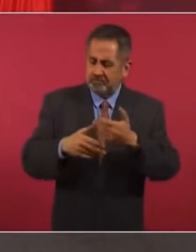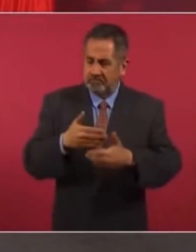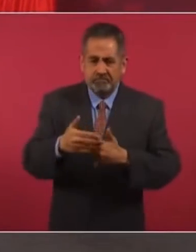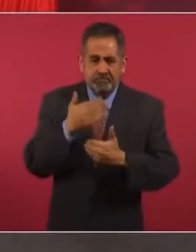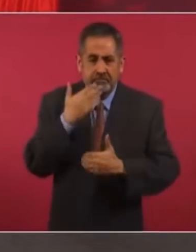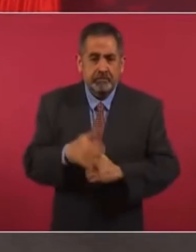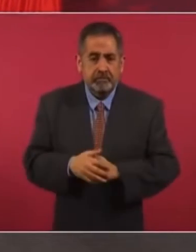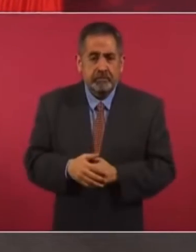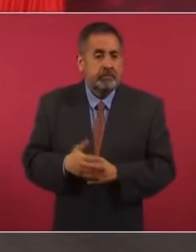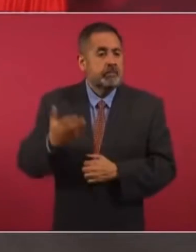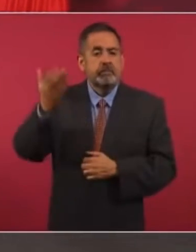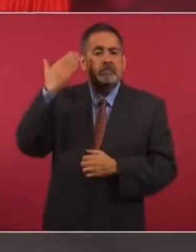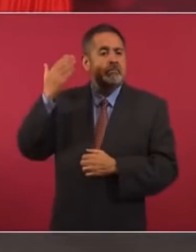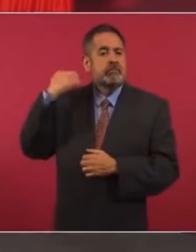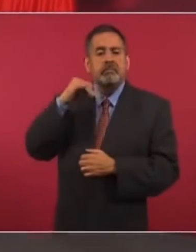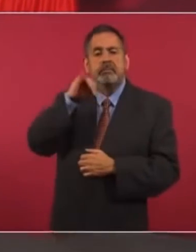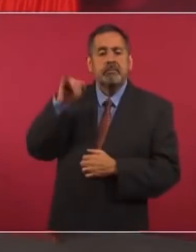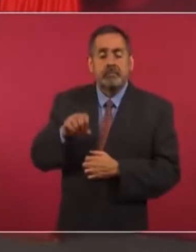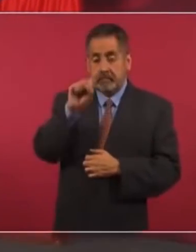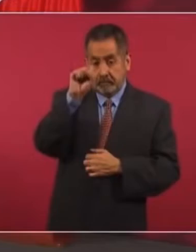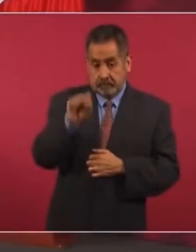Nunca en el sureste